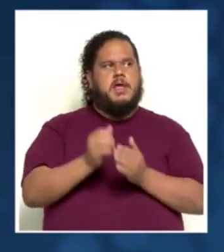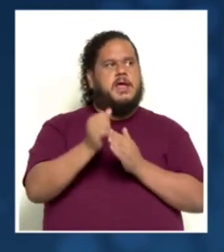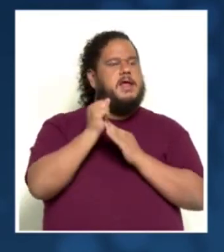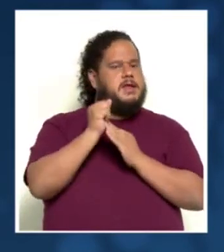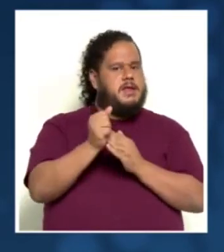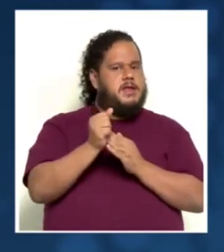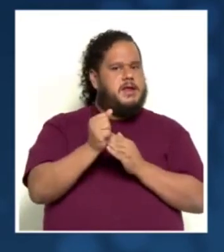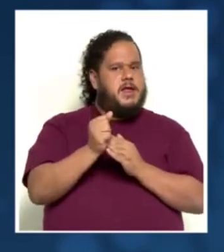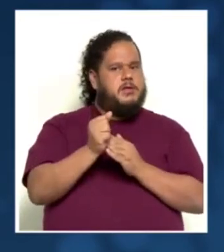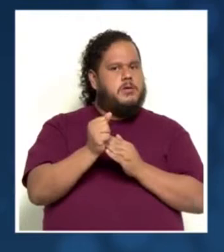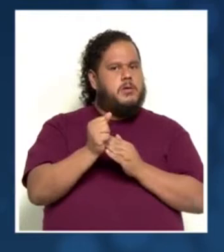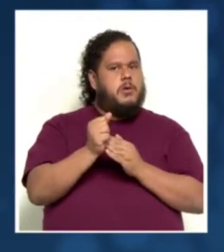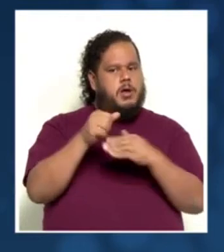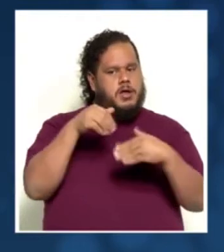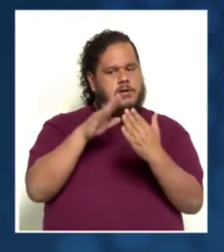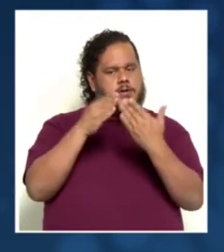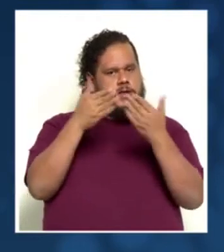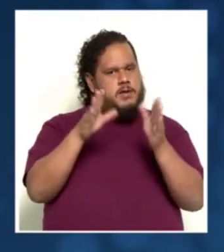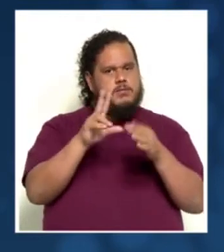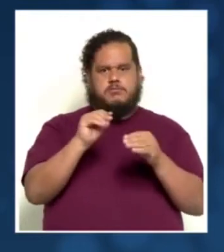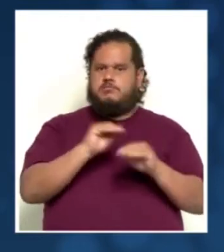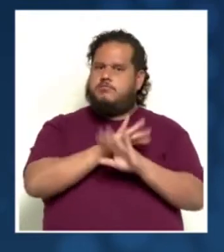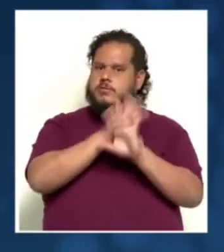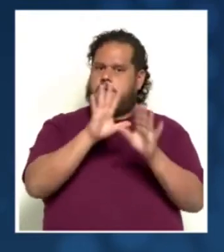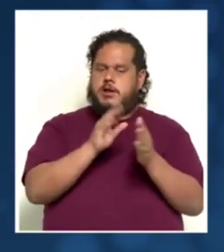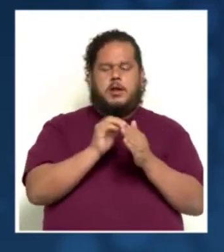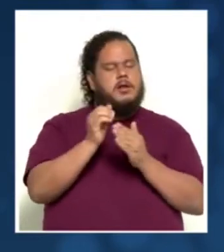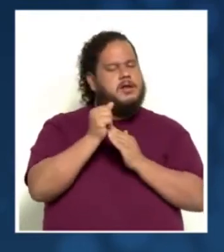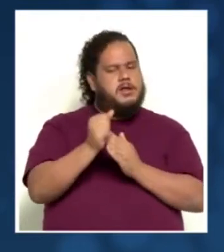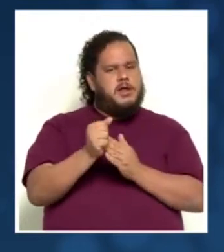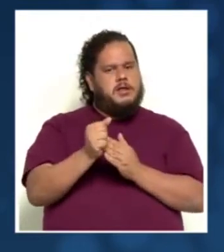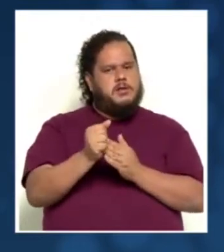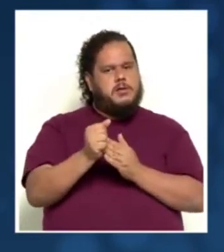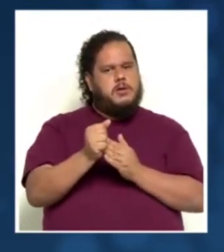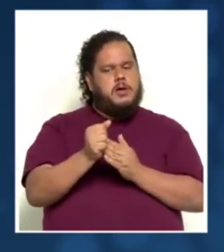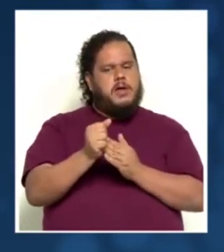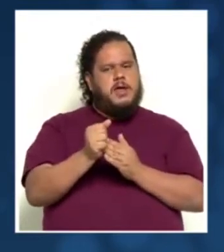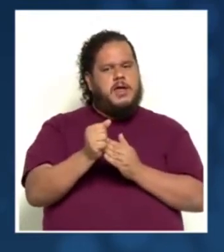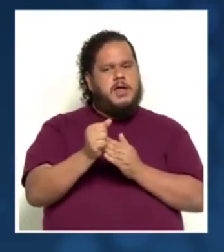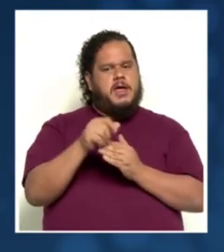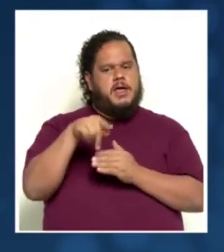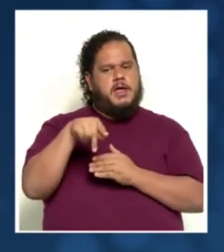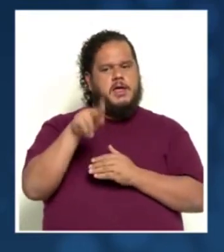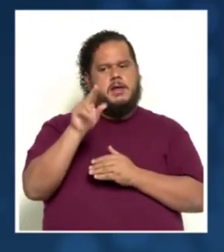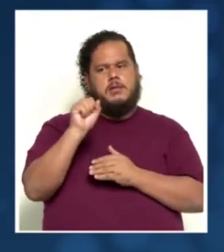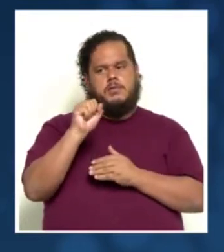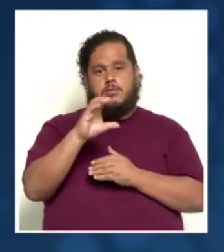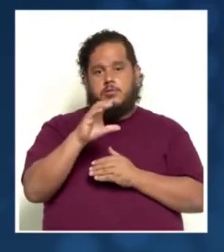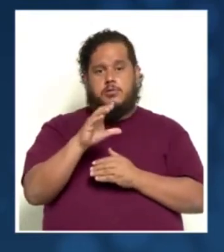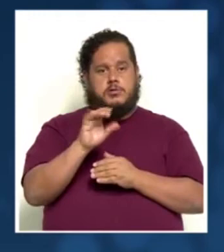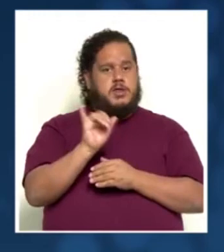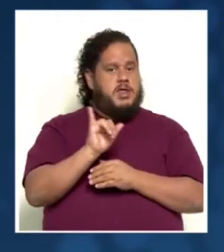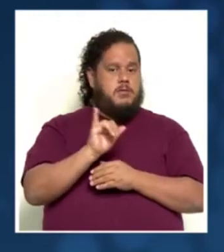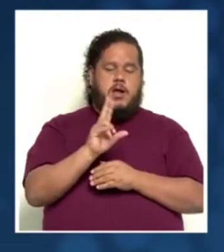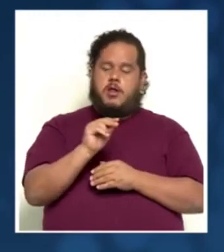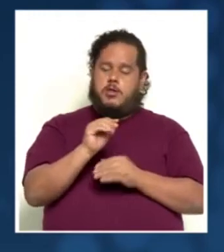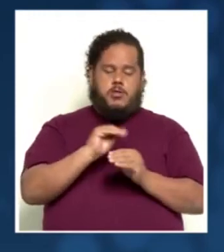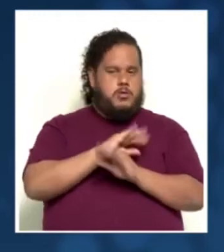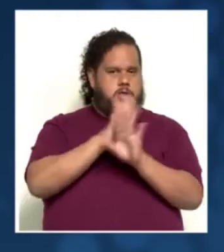Liderazgo en el Frente Amplio no está tan claro, liderazgo en el Partido Unidad Social Cristiana tampoco está tan